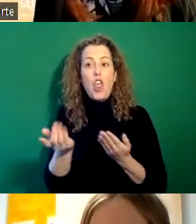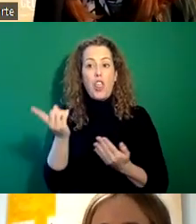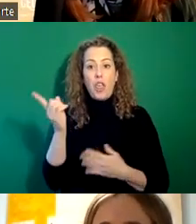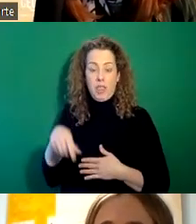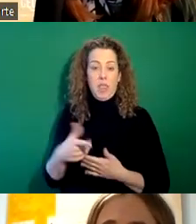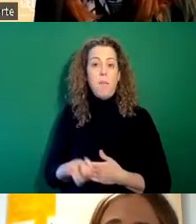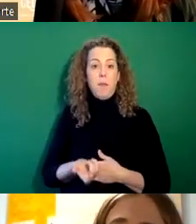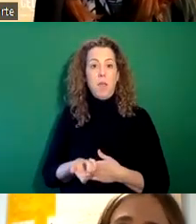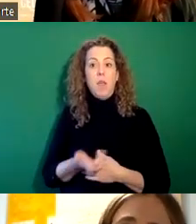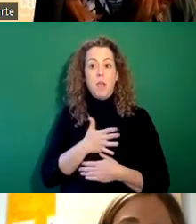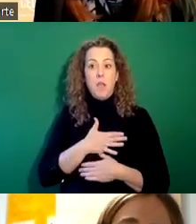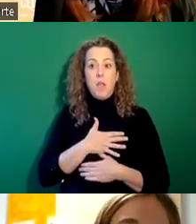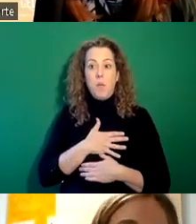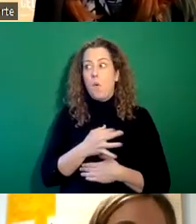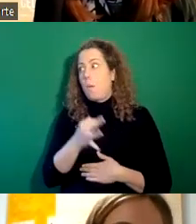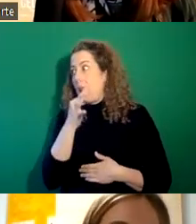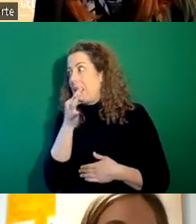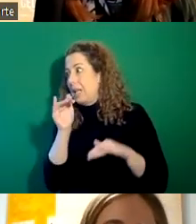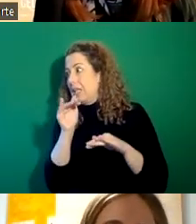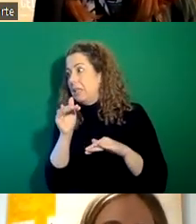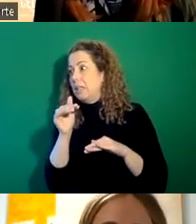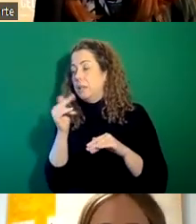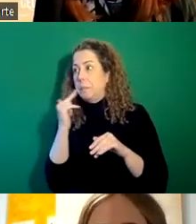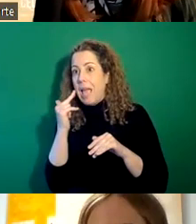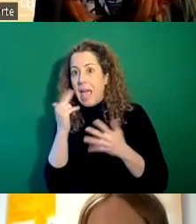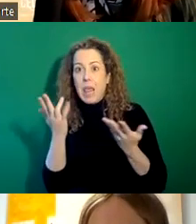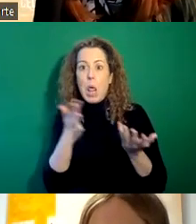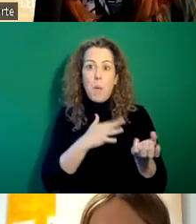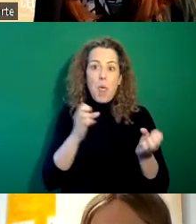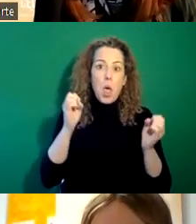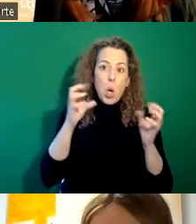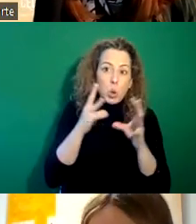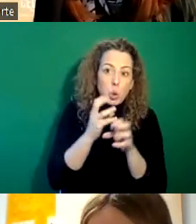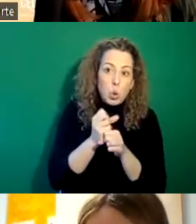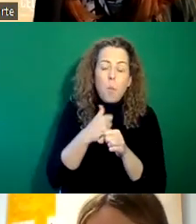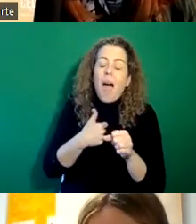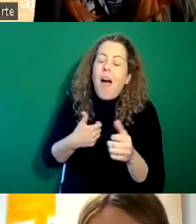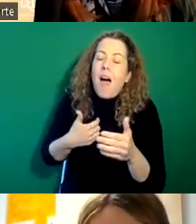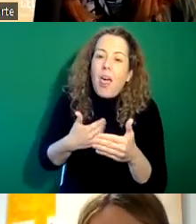al caer la tarde les entra miedo, ven a que cae la luz, pues a lo mejor el que te acerques y